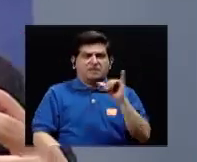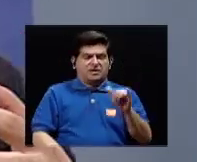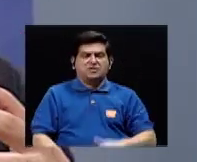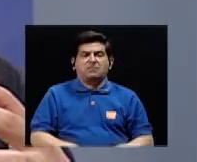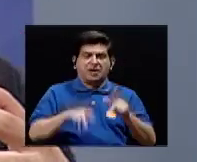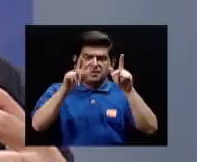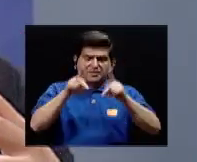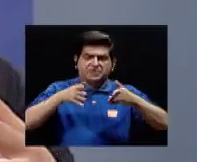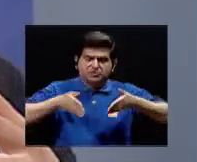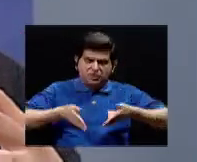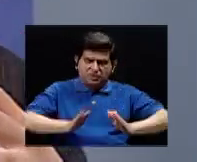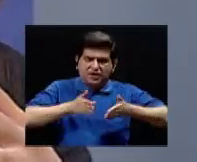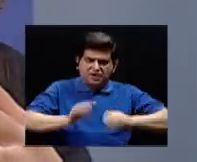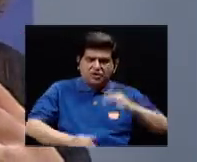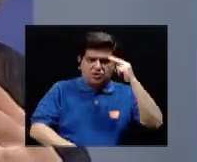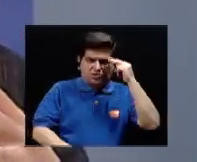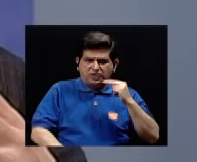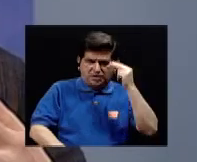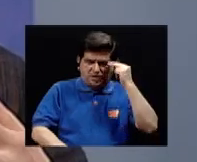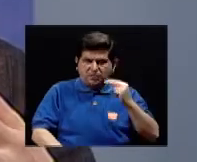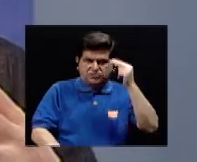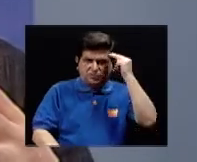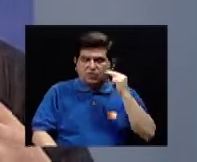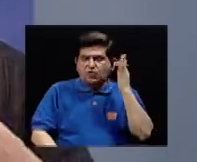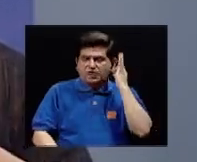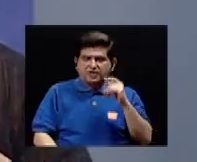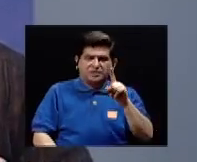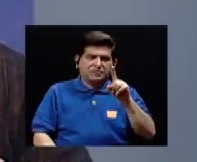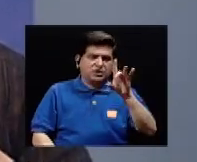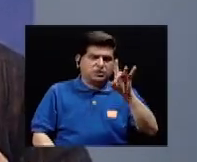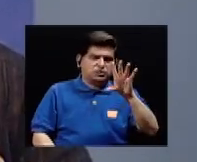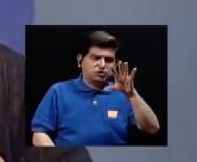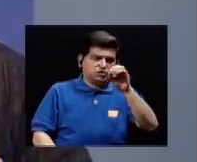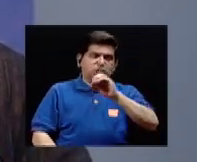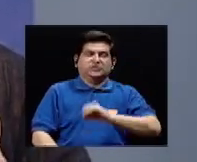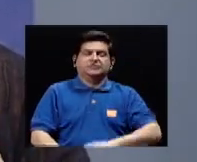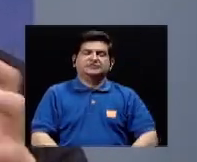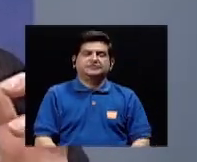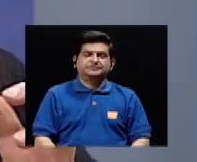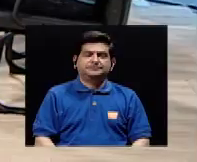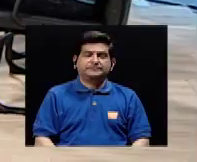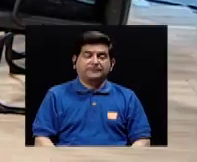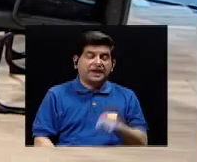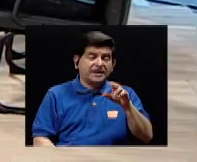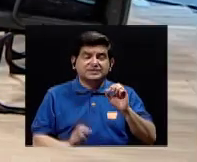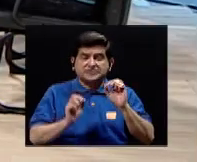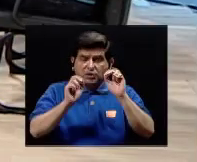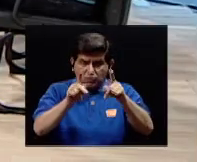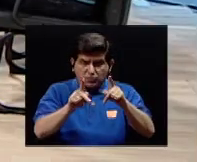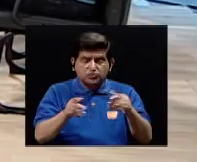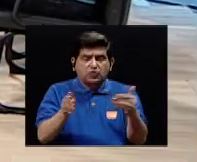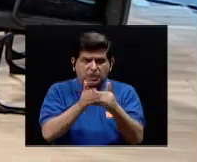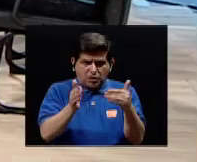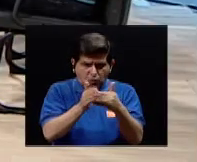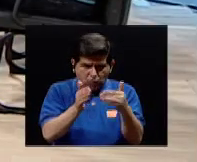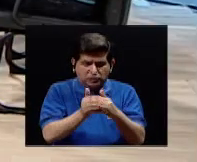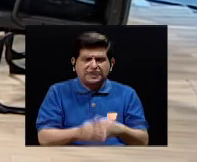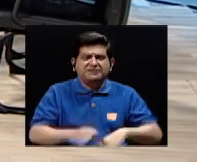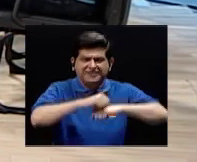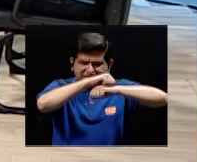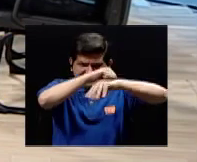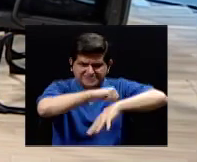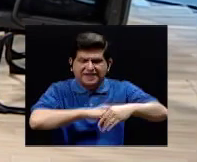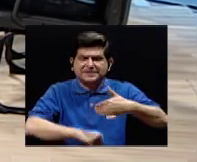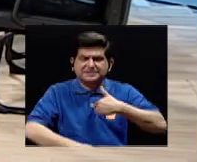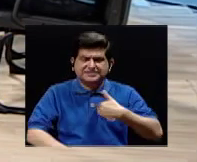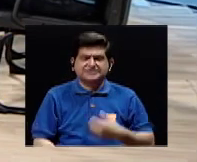el haber sido hijo de negros y negras en 1850. Entonces, esa posibilidad de recuperar nuestras